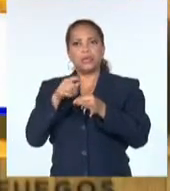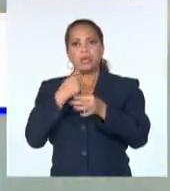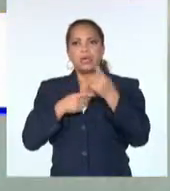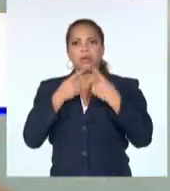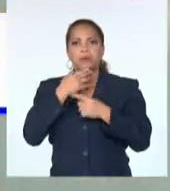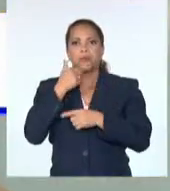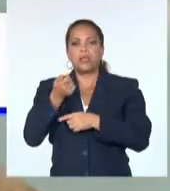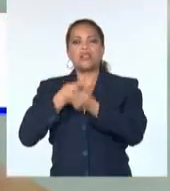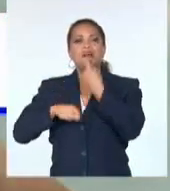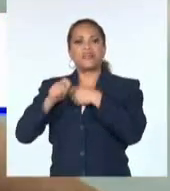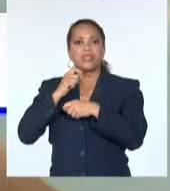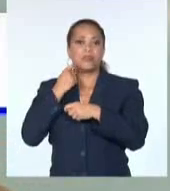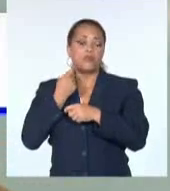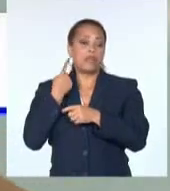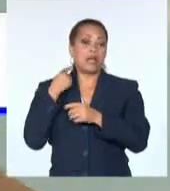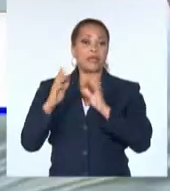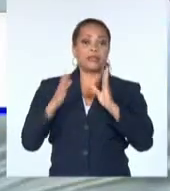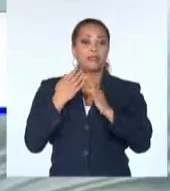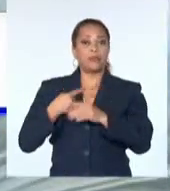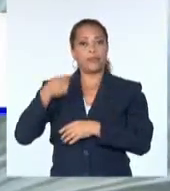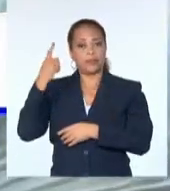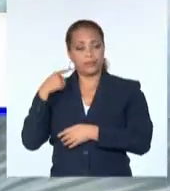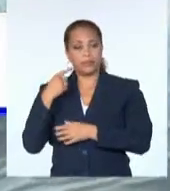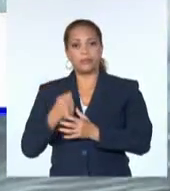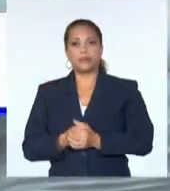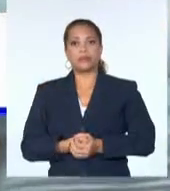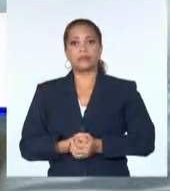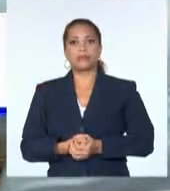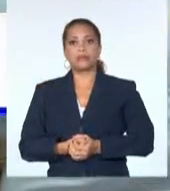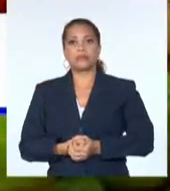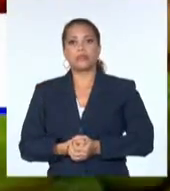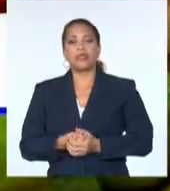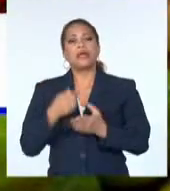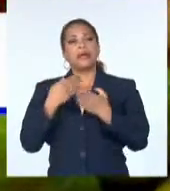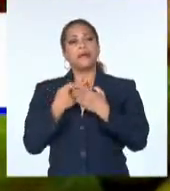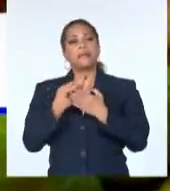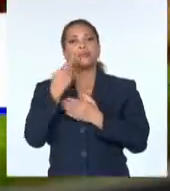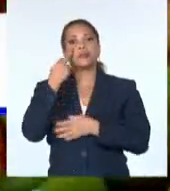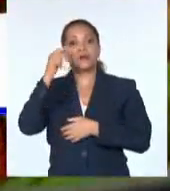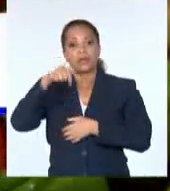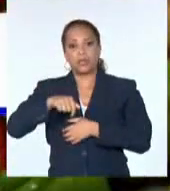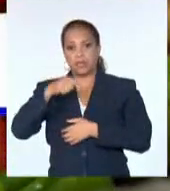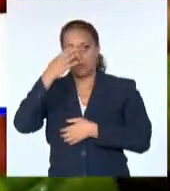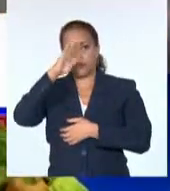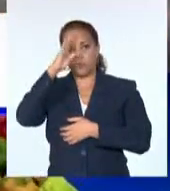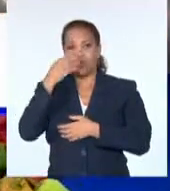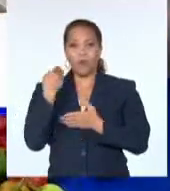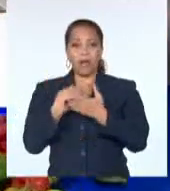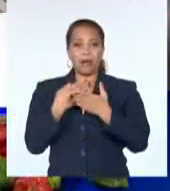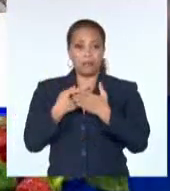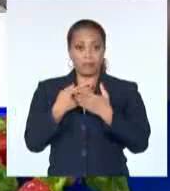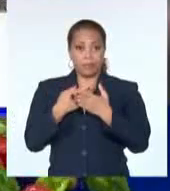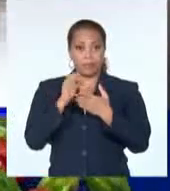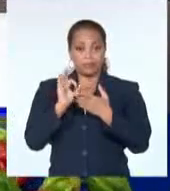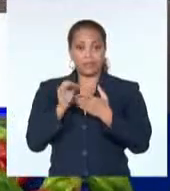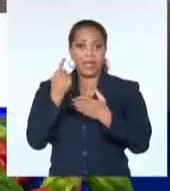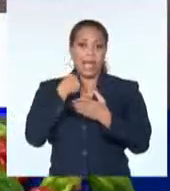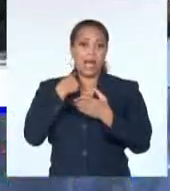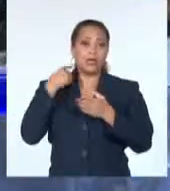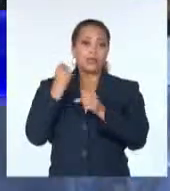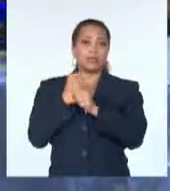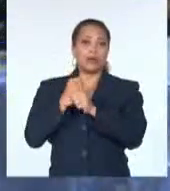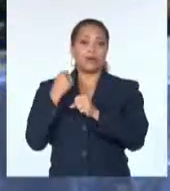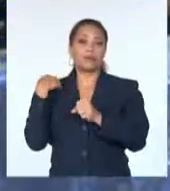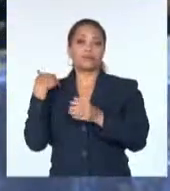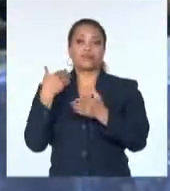la cosecha pasada con The Cuban Food. Es una empresa reconocida aquí en Cuba, que lleva años de trabajo. Vamos a estar trabajando las vitroplantas